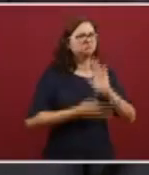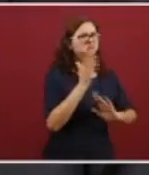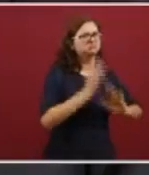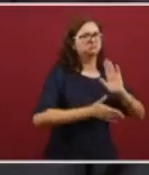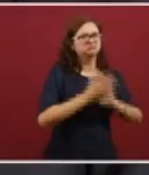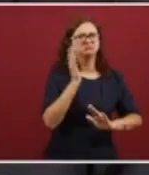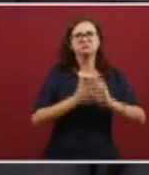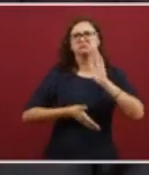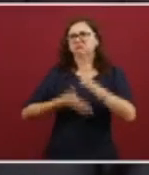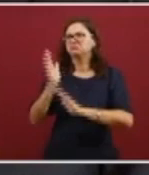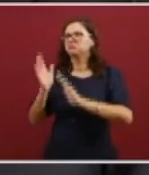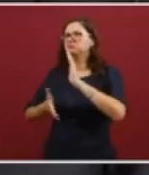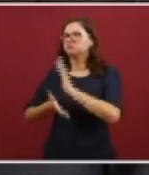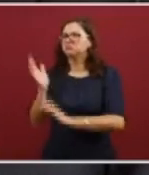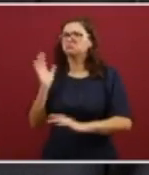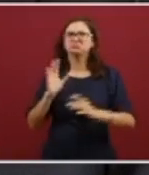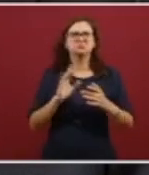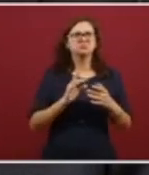con independencia,